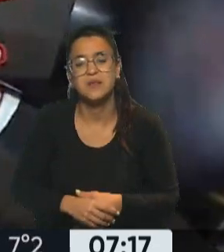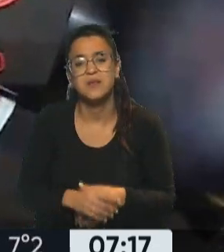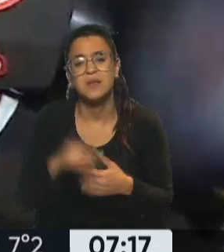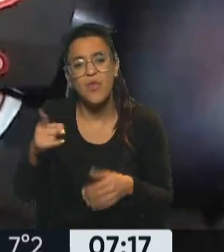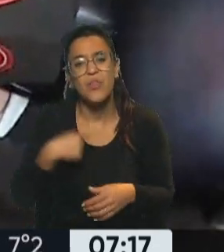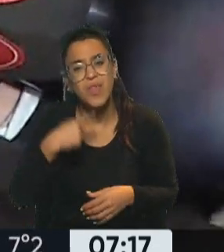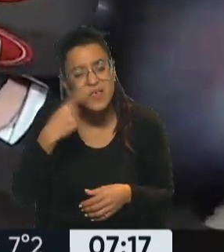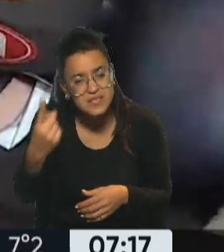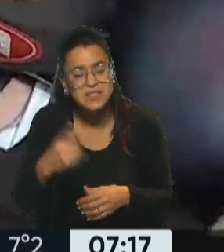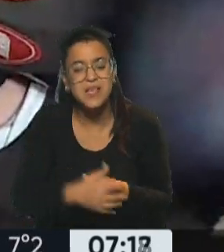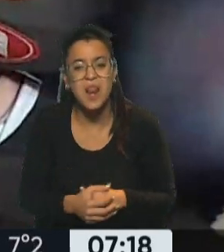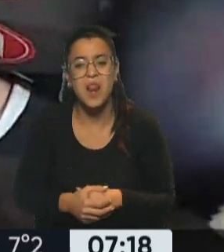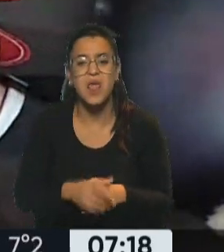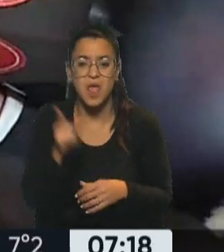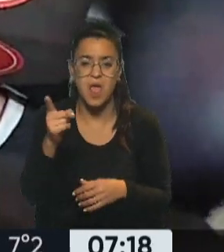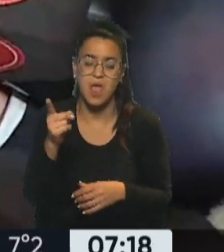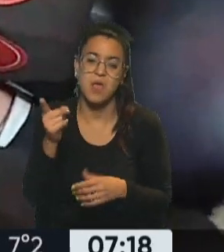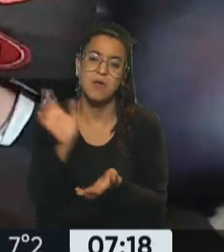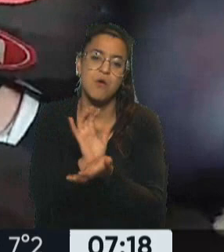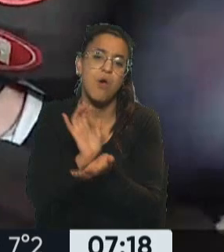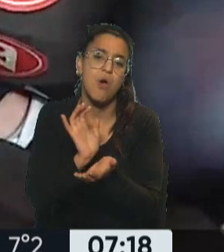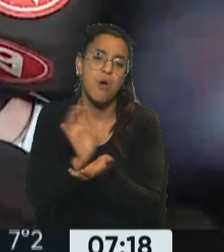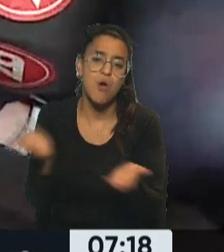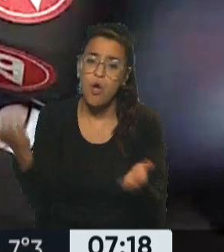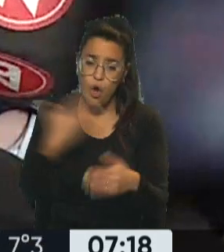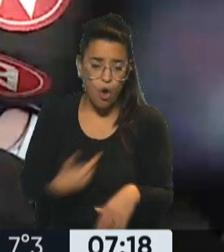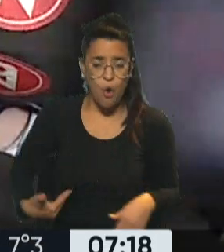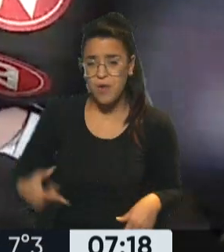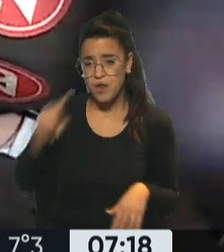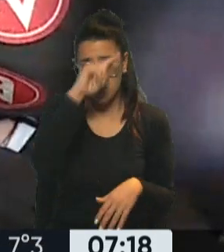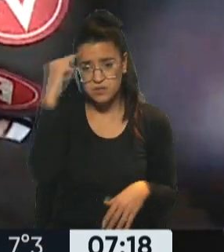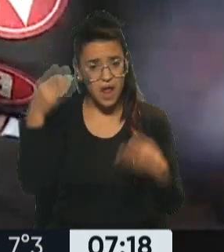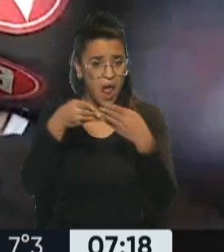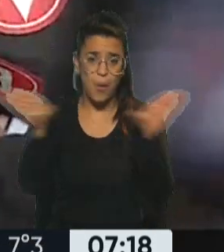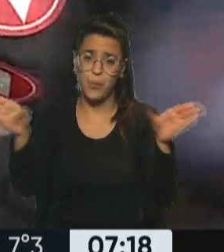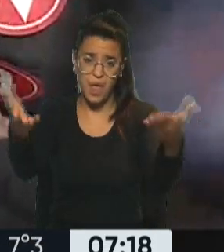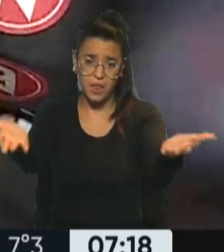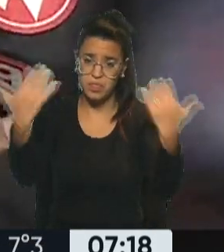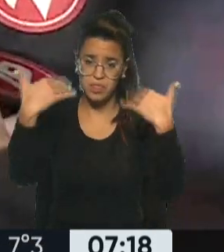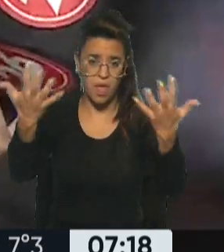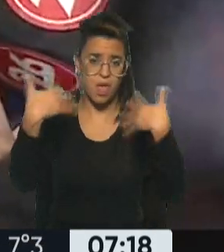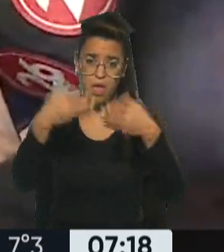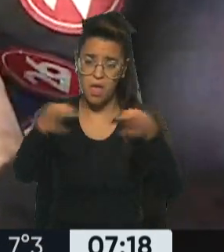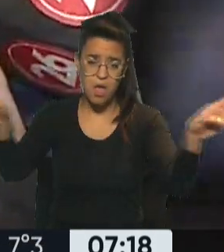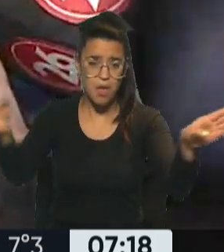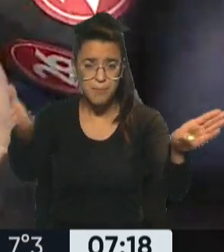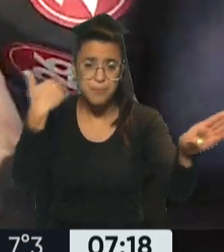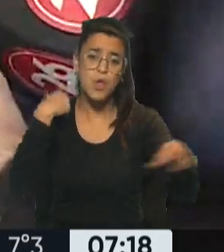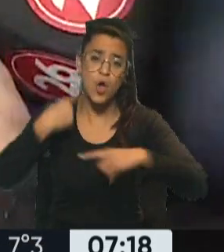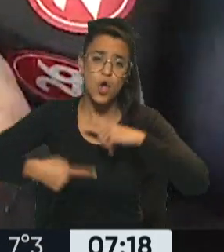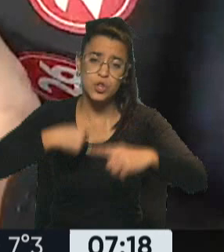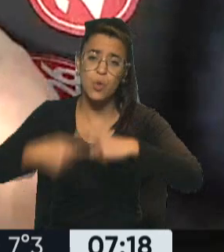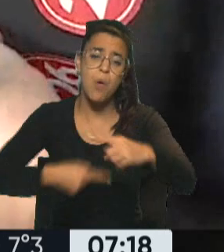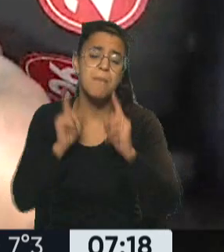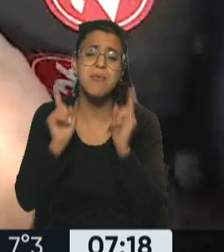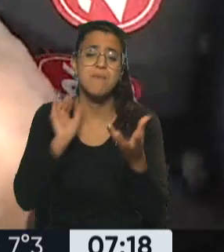al contrario, decirle que las puertas del gobierno nacional están abiertas de par en par para seguir en este